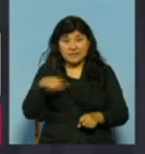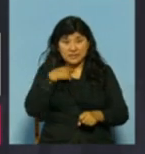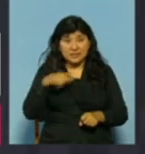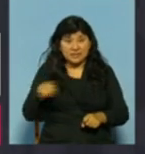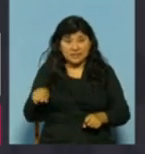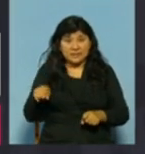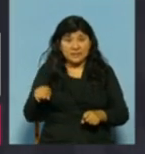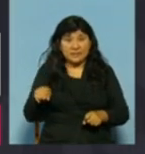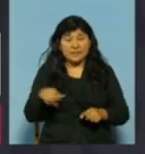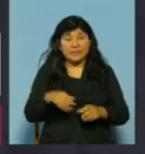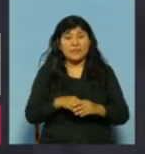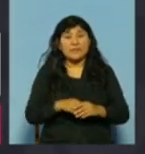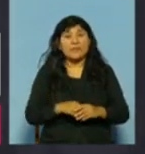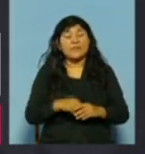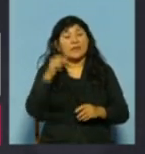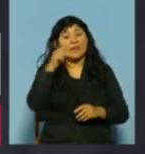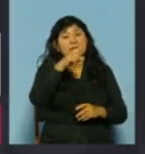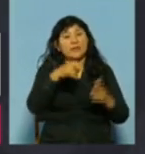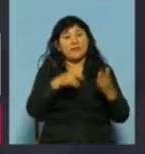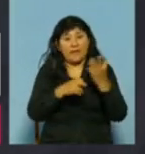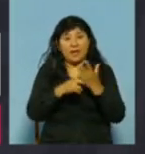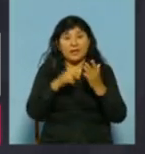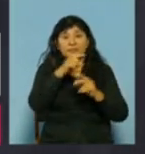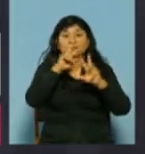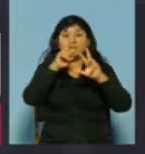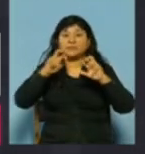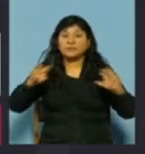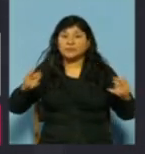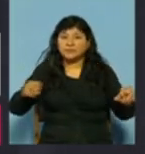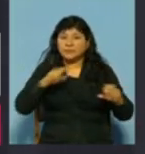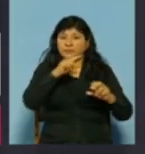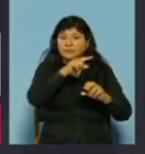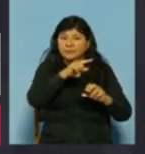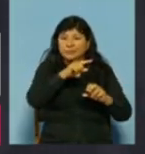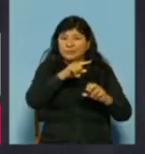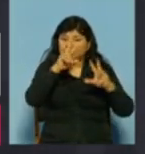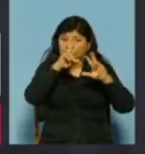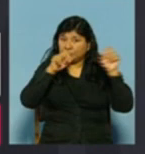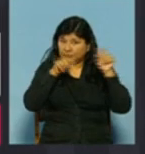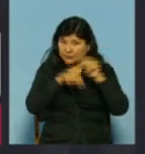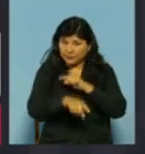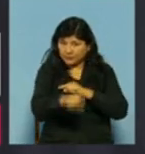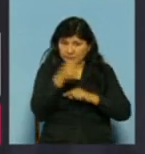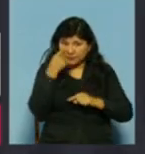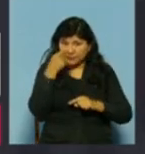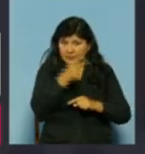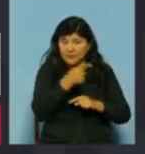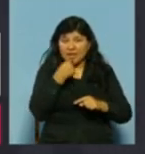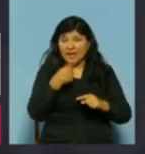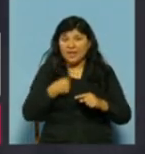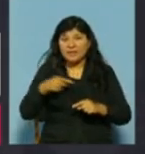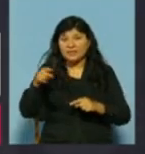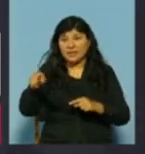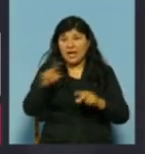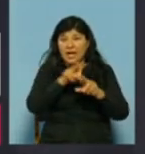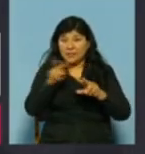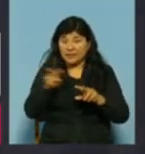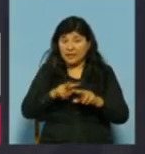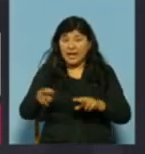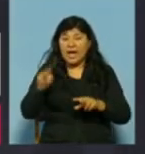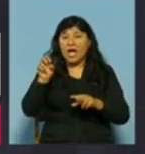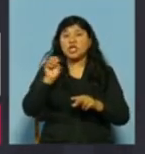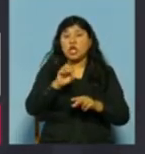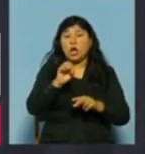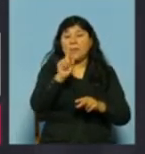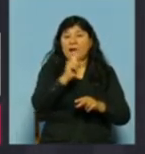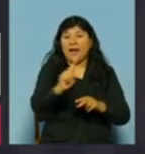Precisamente la delegación de la Fiscalía de Investigaciones Complejas, que depende del MPA, obvio, la nómina completa del personal que realiza el programa